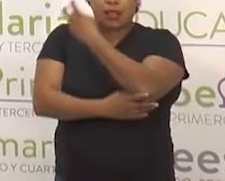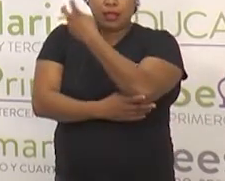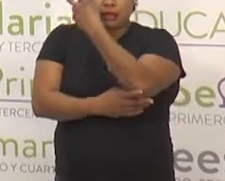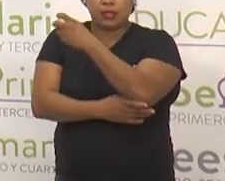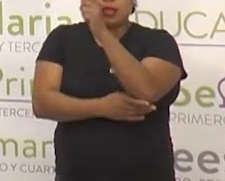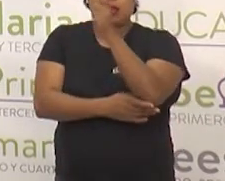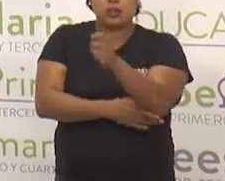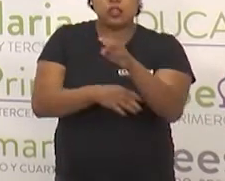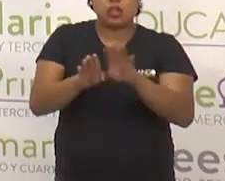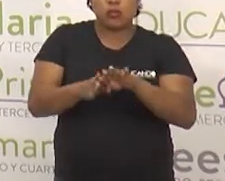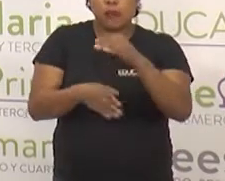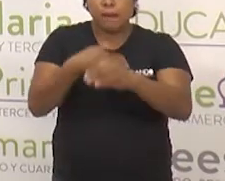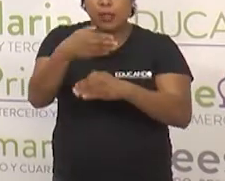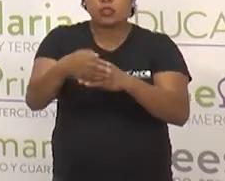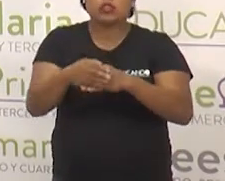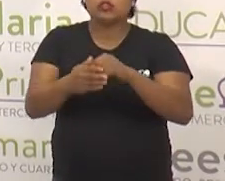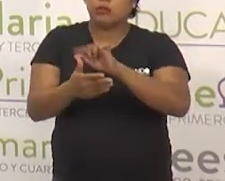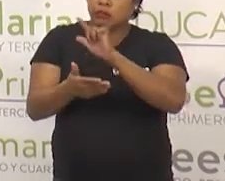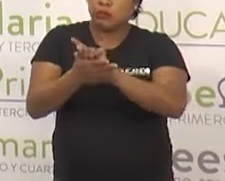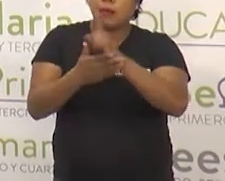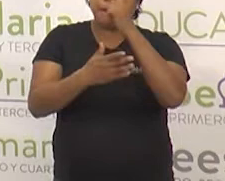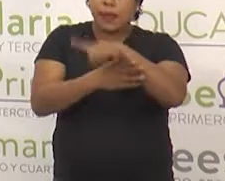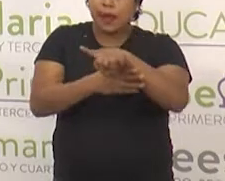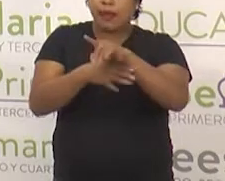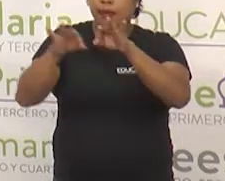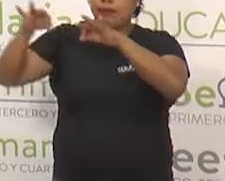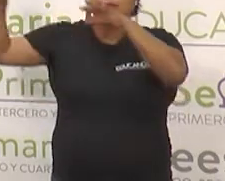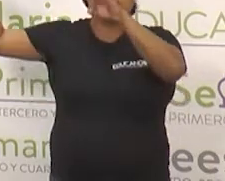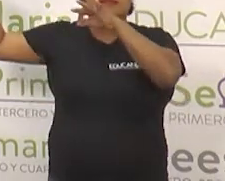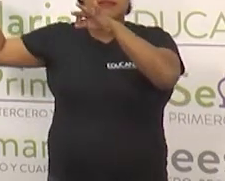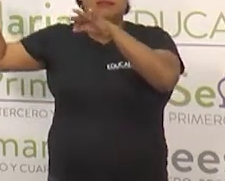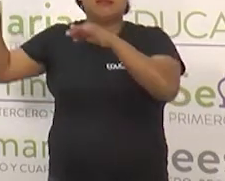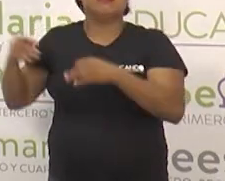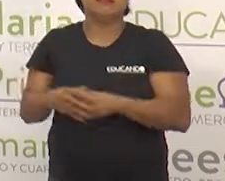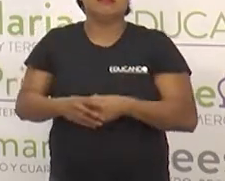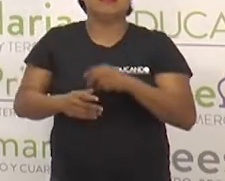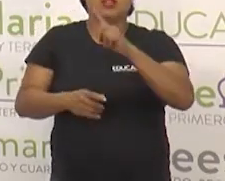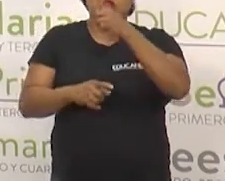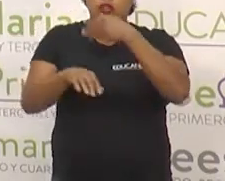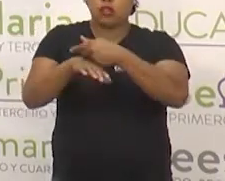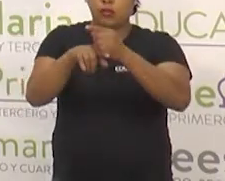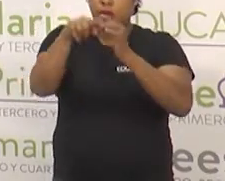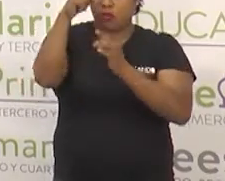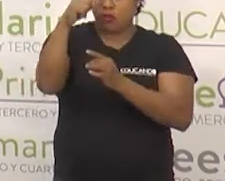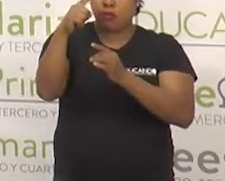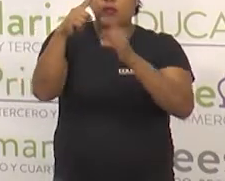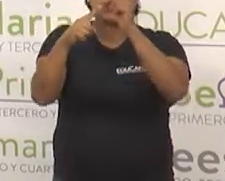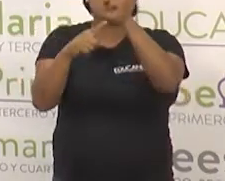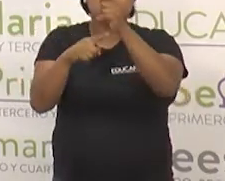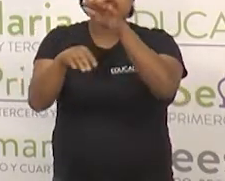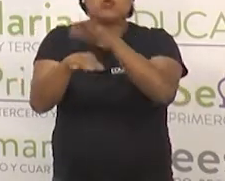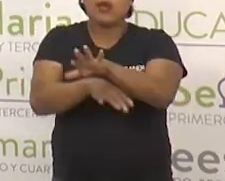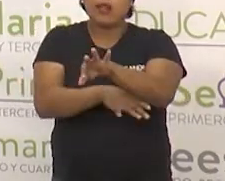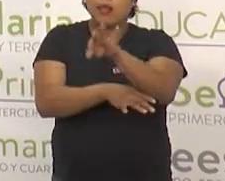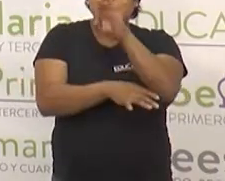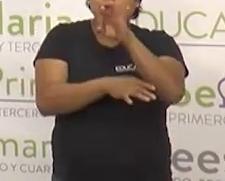Estos son algunos pasos generales para la exposición. Número 1, definir el